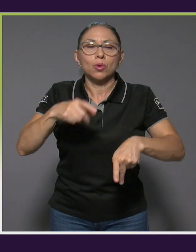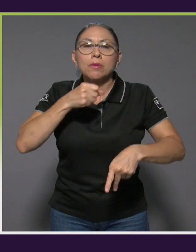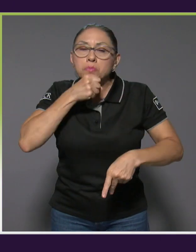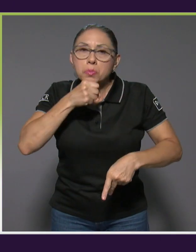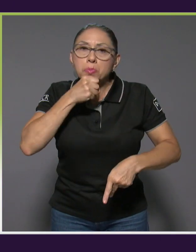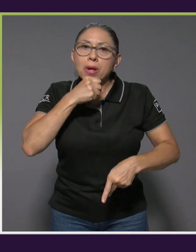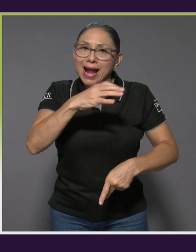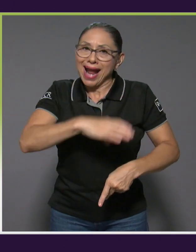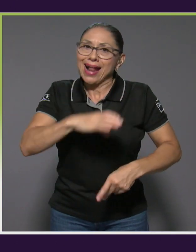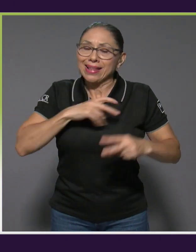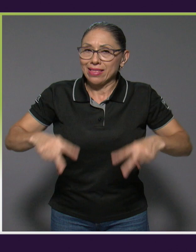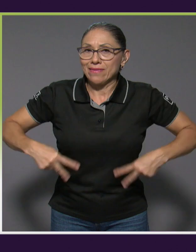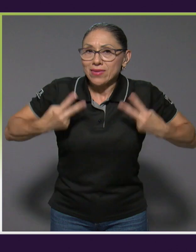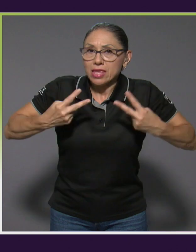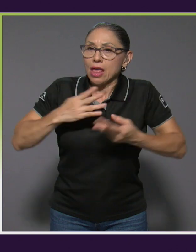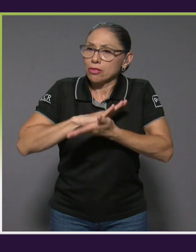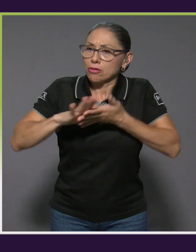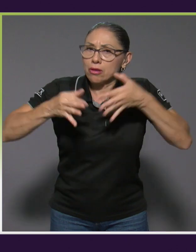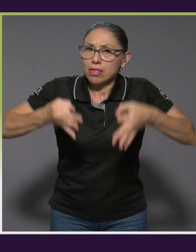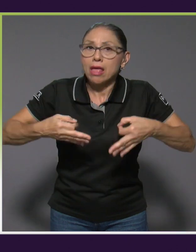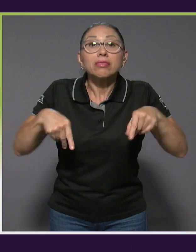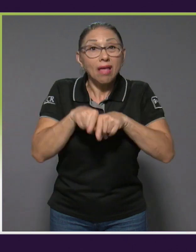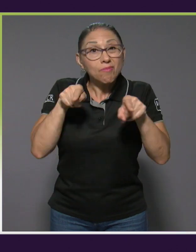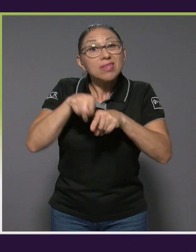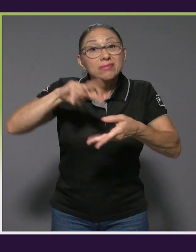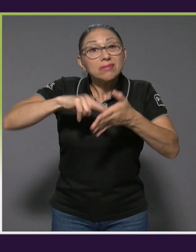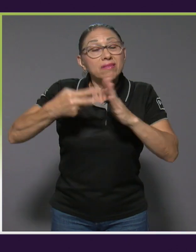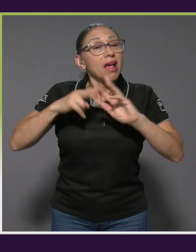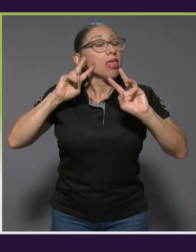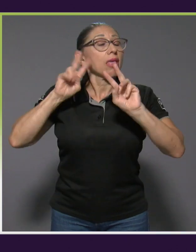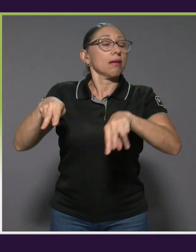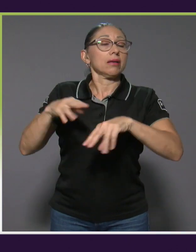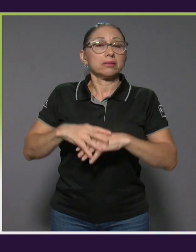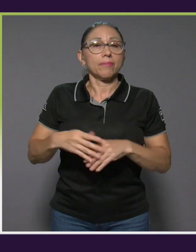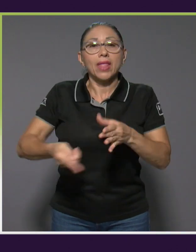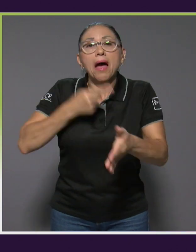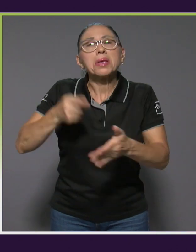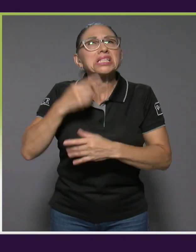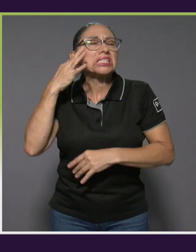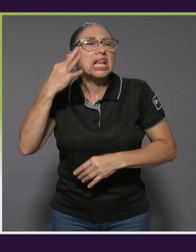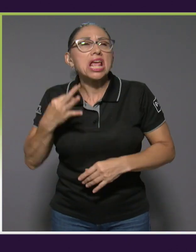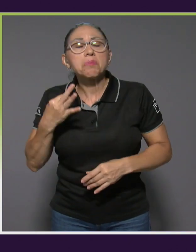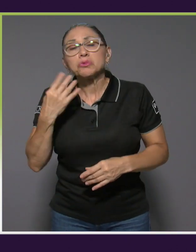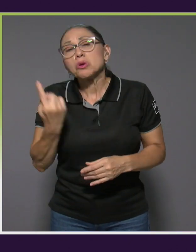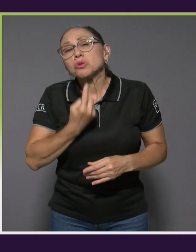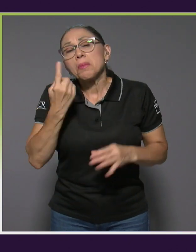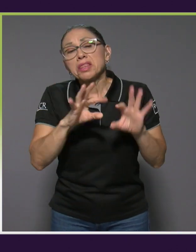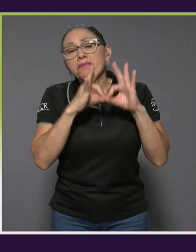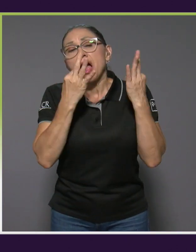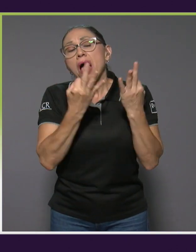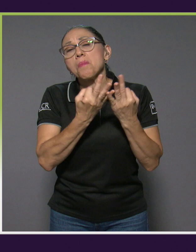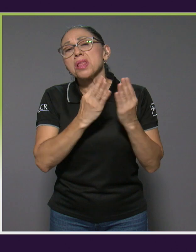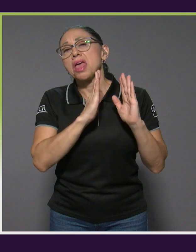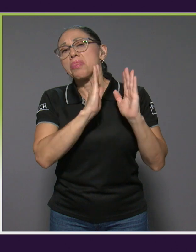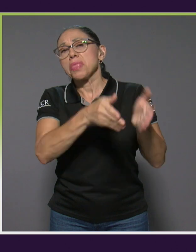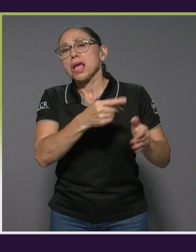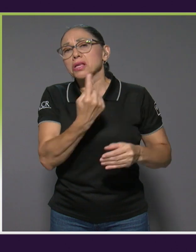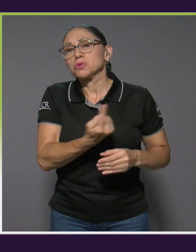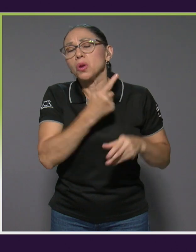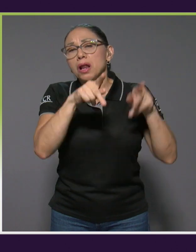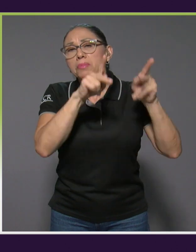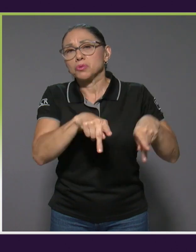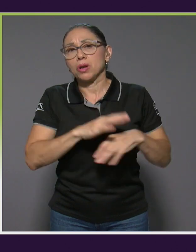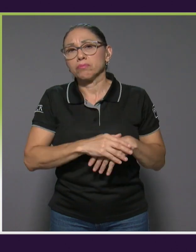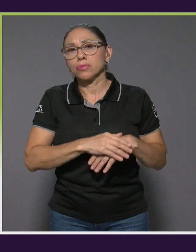dignidad en la vejez, también es una forma de negligencia, ¿verdad? Porque de repente pensamos en el abandono de la familia a la persona adulta mayor en un